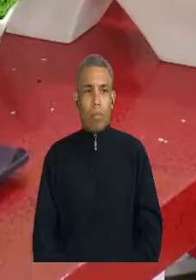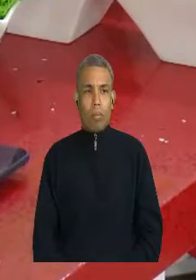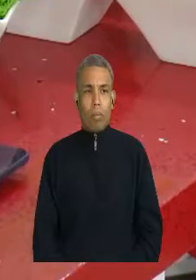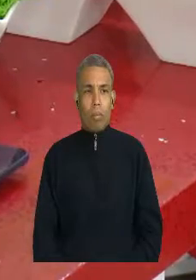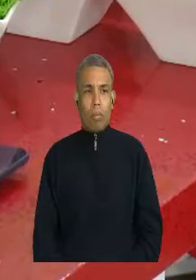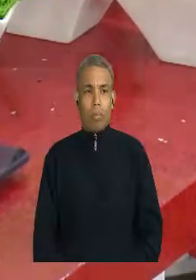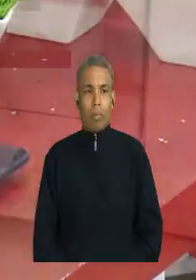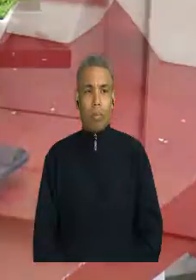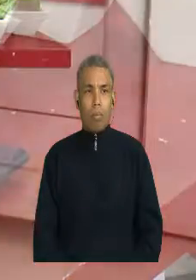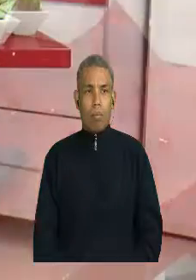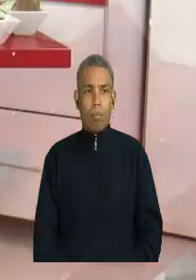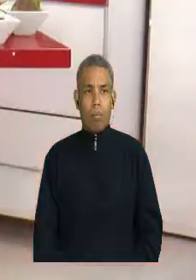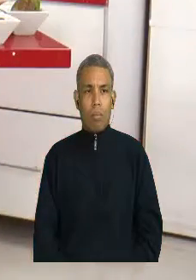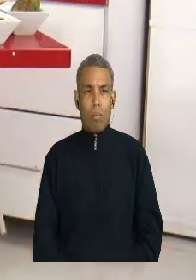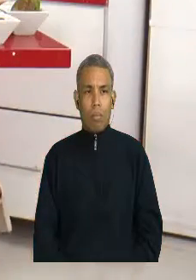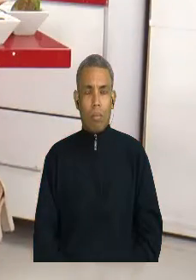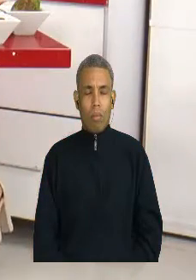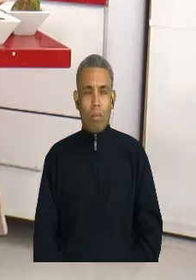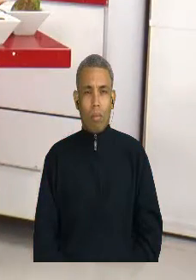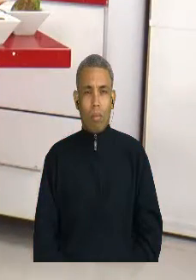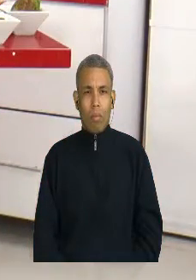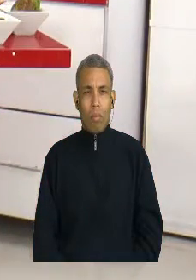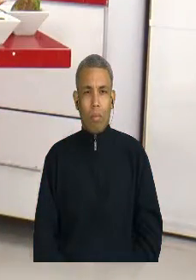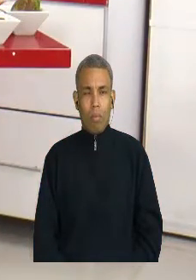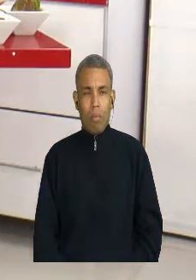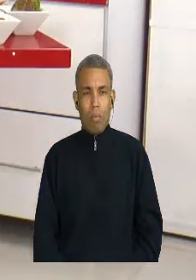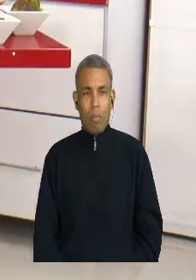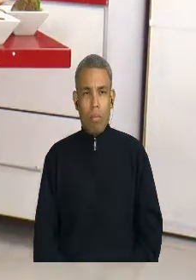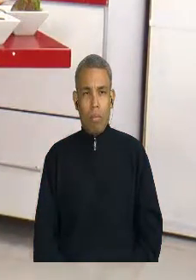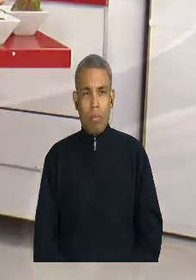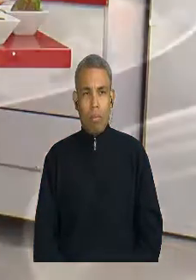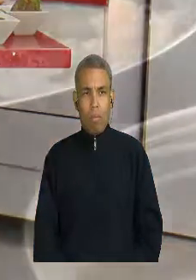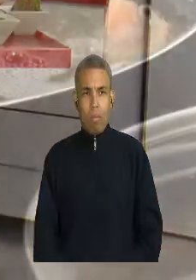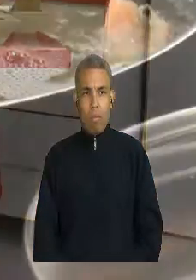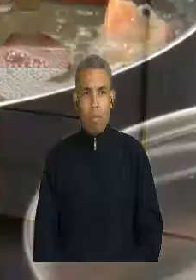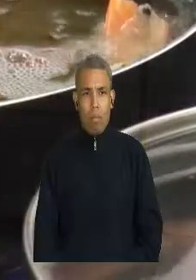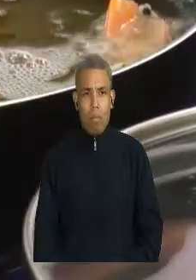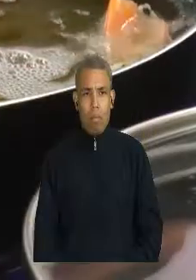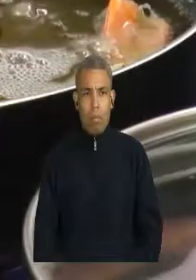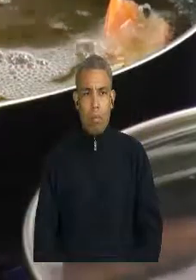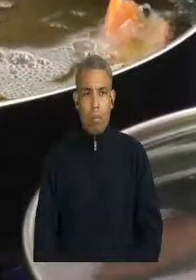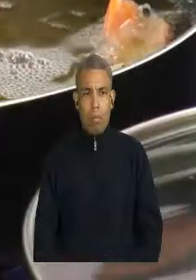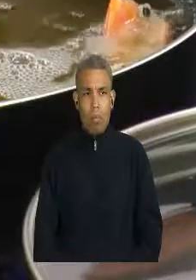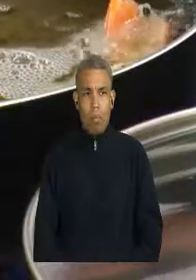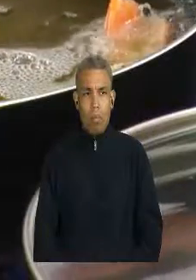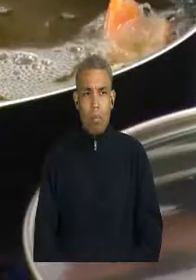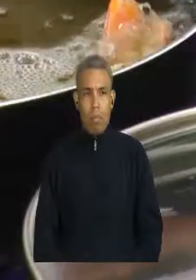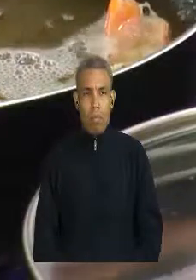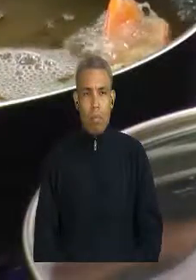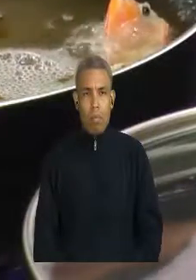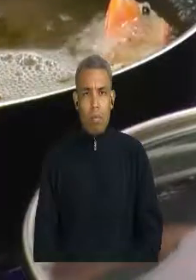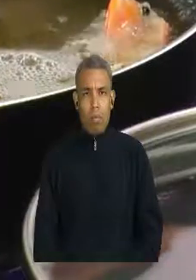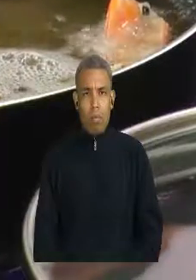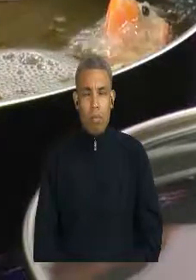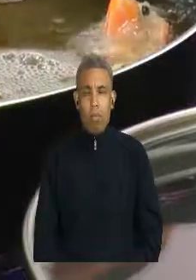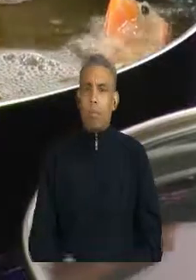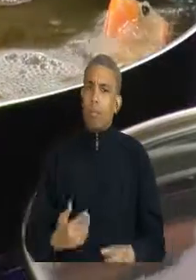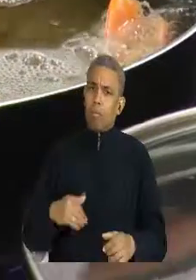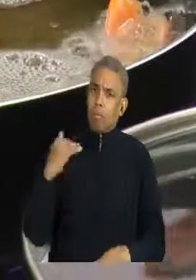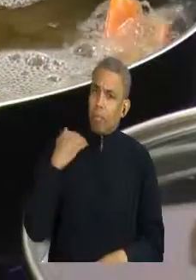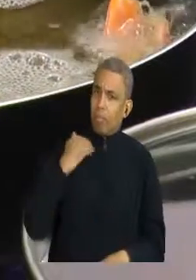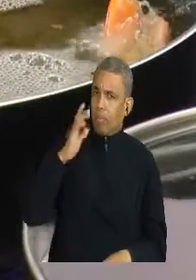Bueno, me encanta, me encanta, me encanta, porque a veces siempre estamos acostumbrados al tradicional cóctel de camarones y este cóctel pues trae